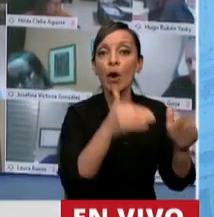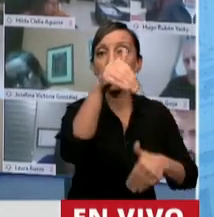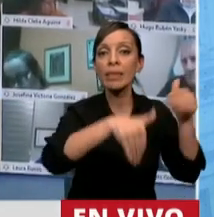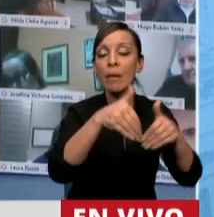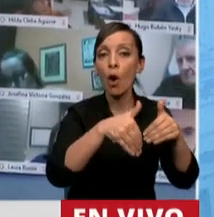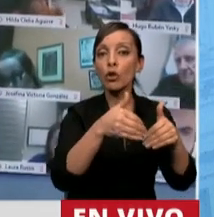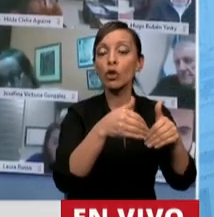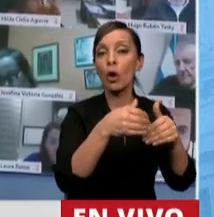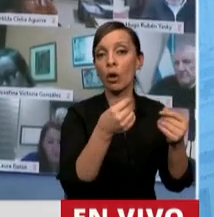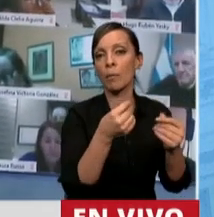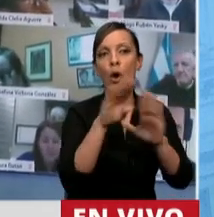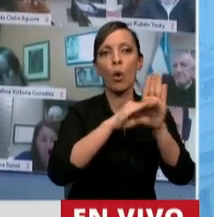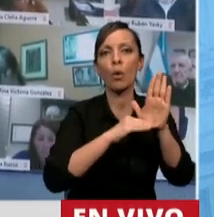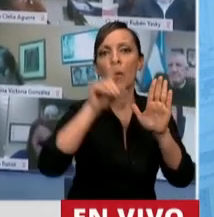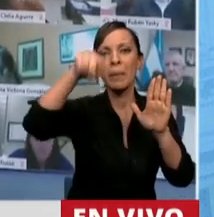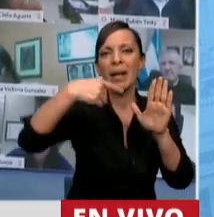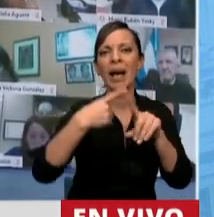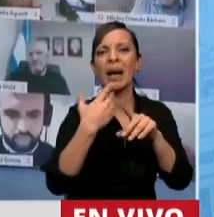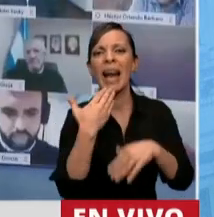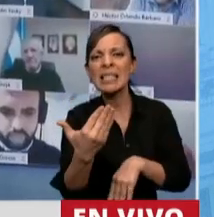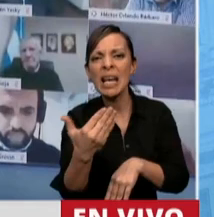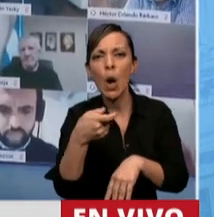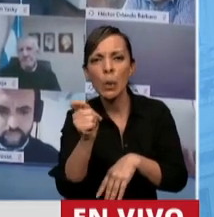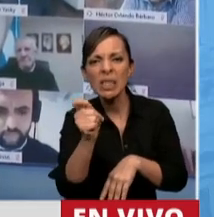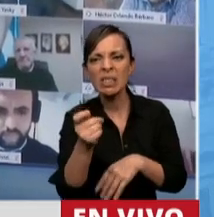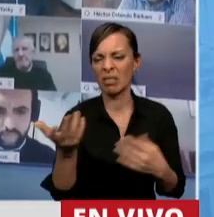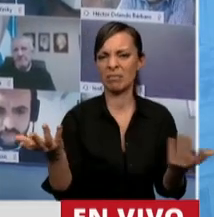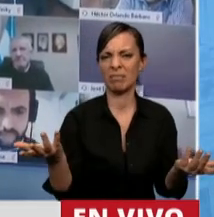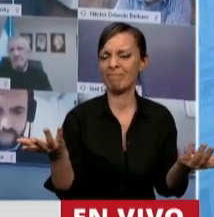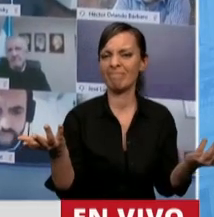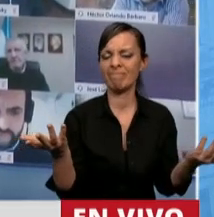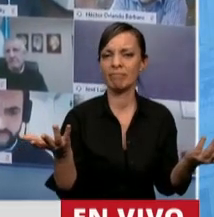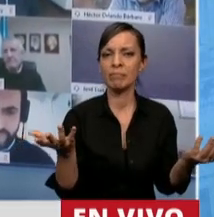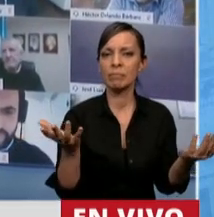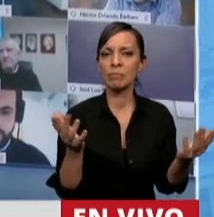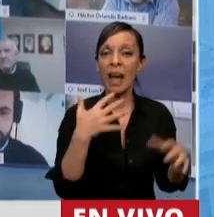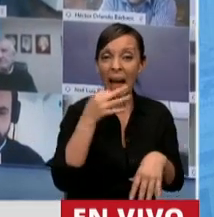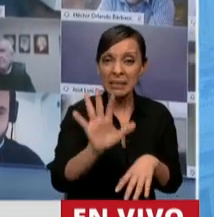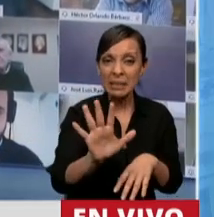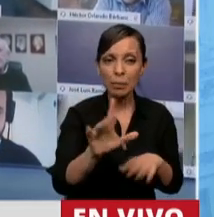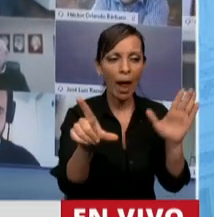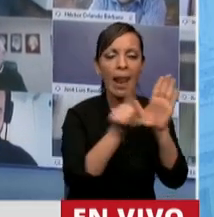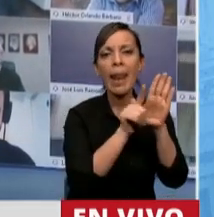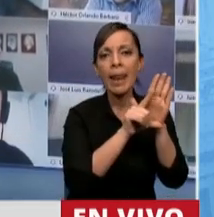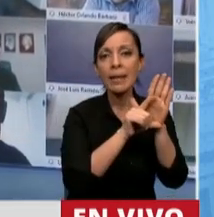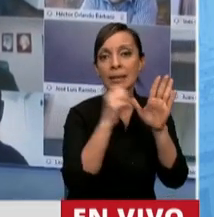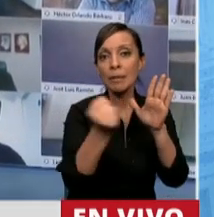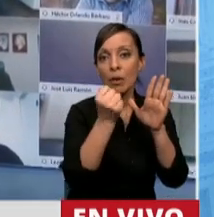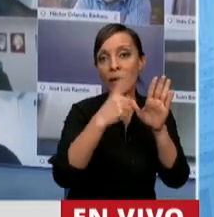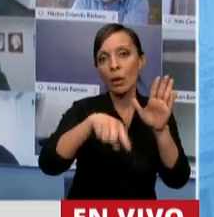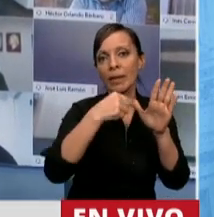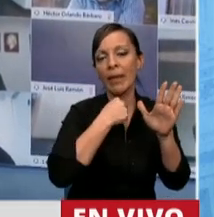protocolo judicializado, sería bastante temerario de parte de ustedes hacerlo, porque son leyes relevantes las que quieren